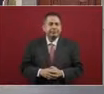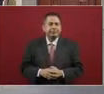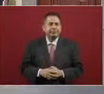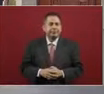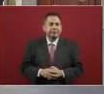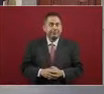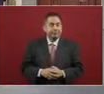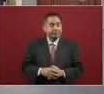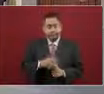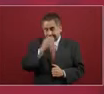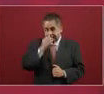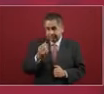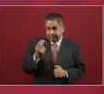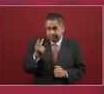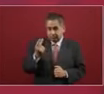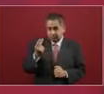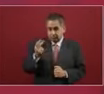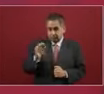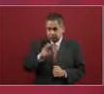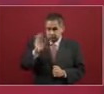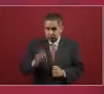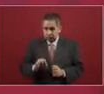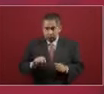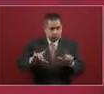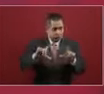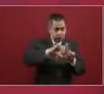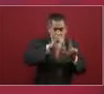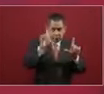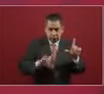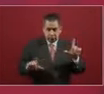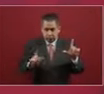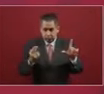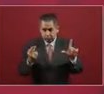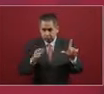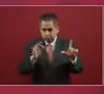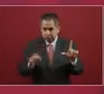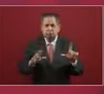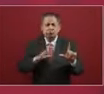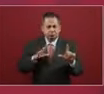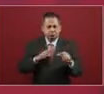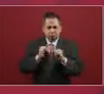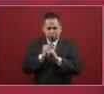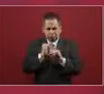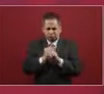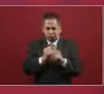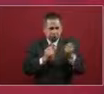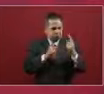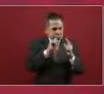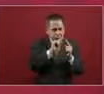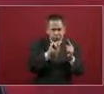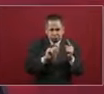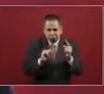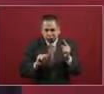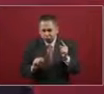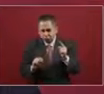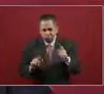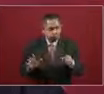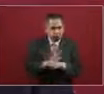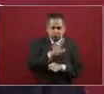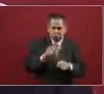Solo el 25% del territorio nacional tiene comunicación por Internet, porque no les